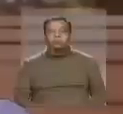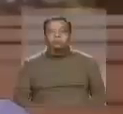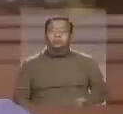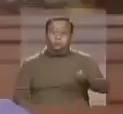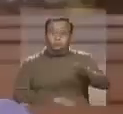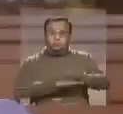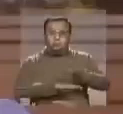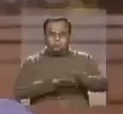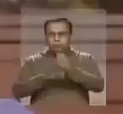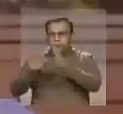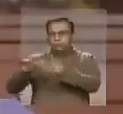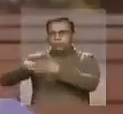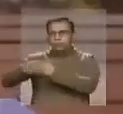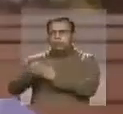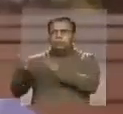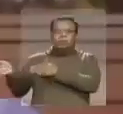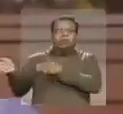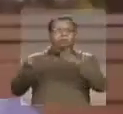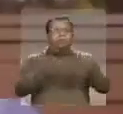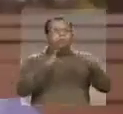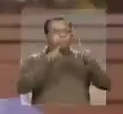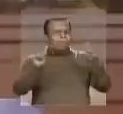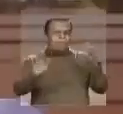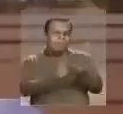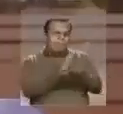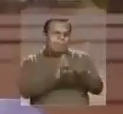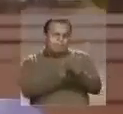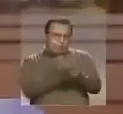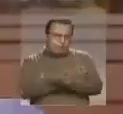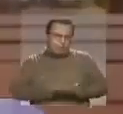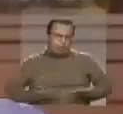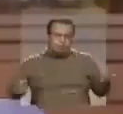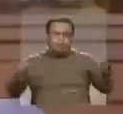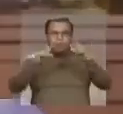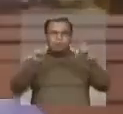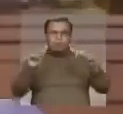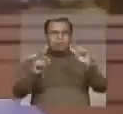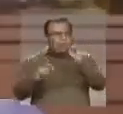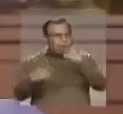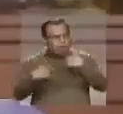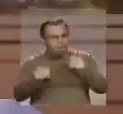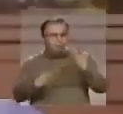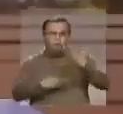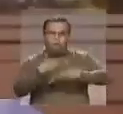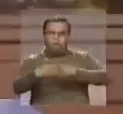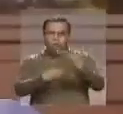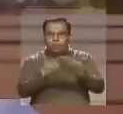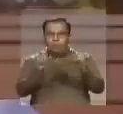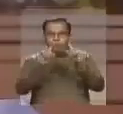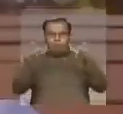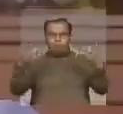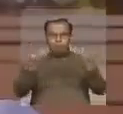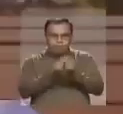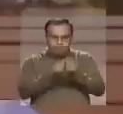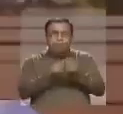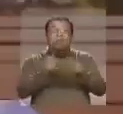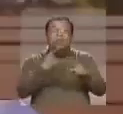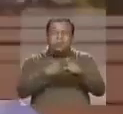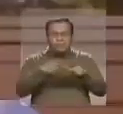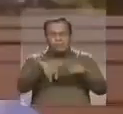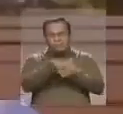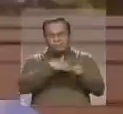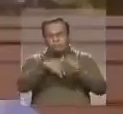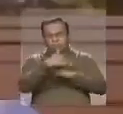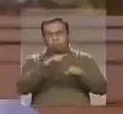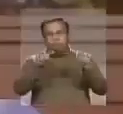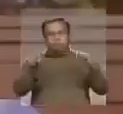abogadas seguiremos conversando en minutos, vamos a actualizar las noticias porque hay todavía mucho por hablar, por ejemplo, de hechos victimizantes o de mujeres afro víctimas del conflicto y de otras